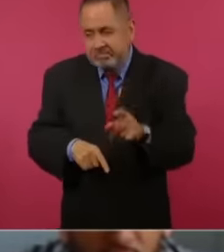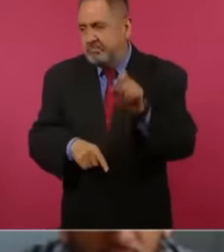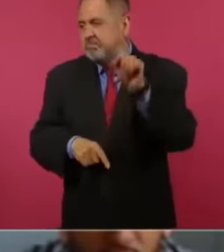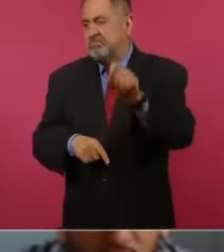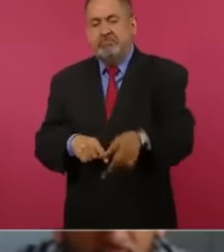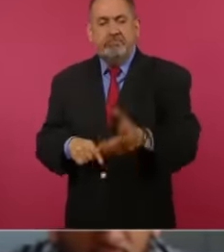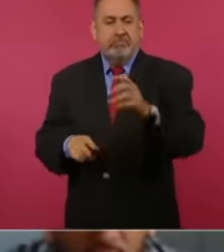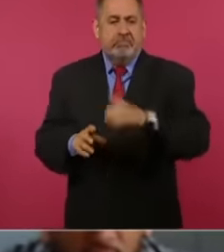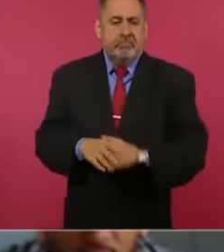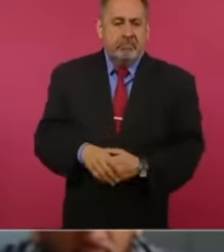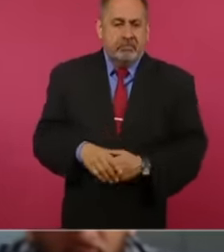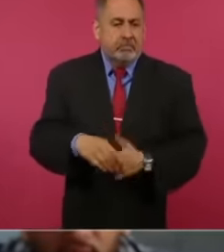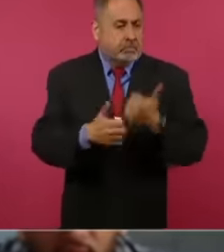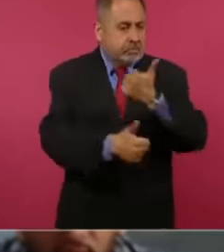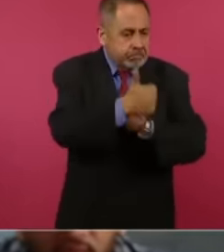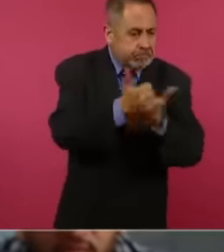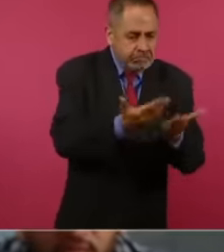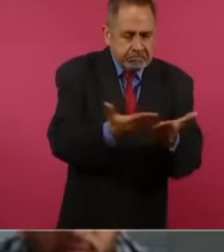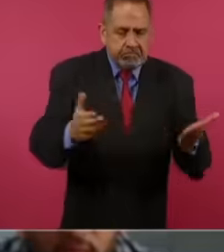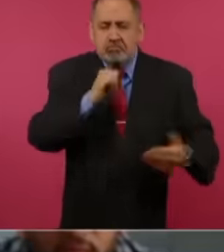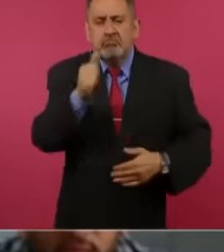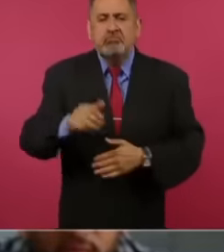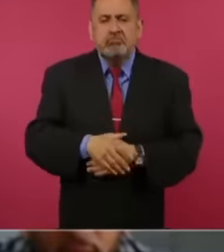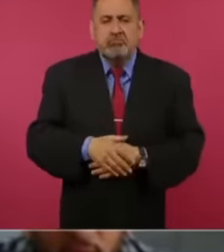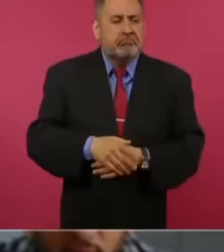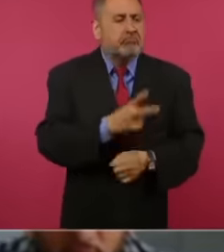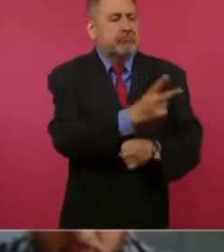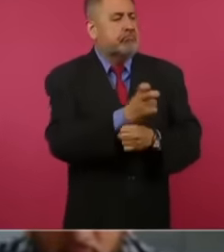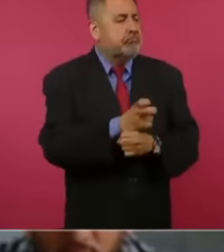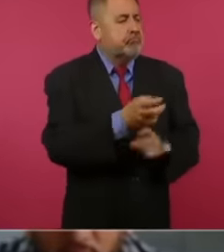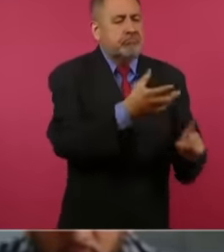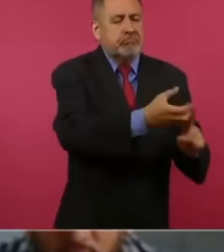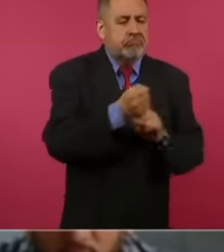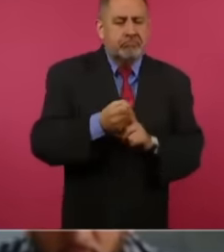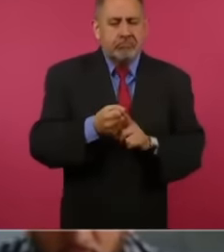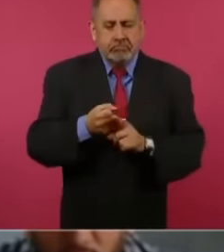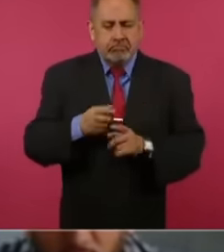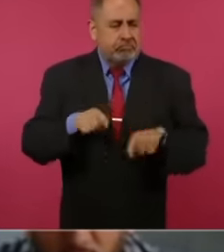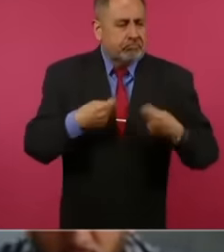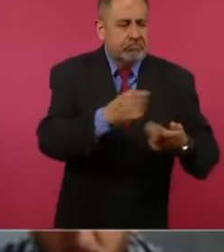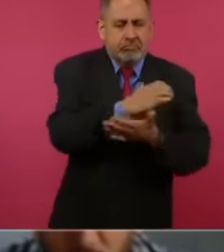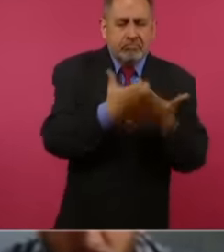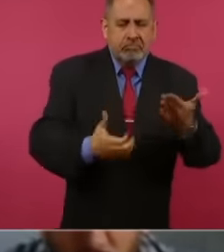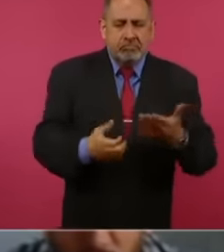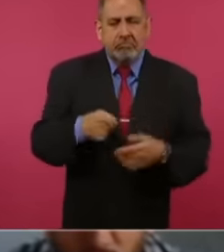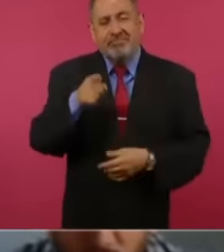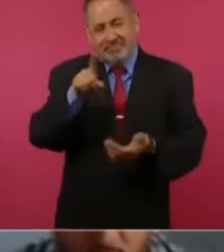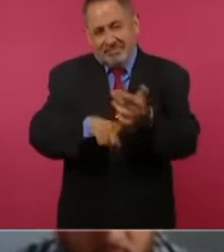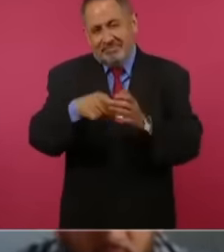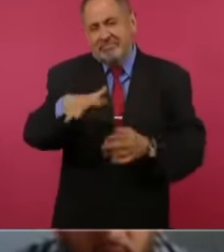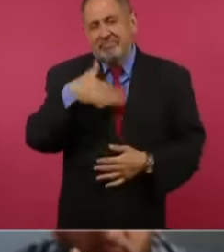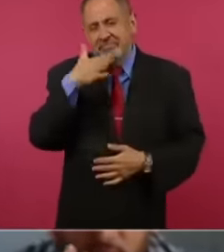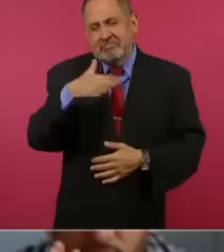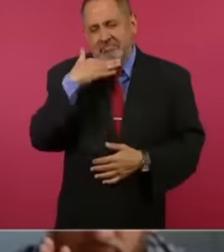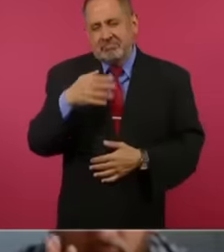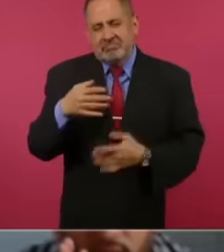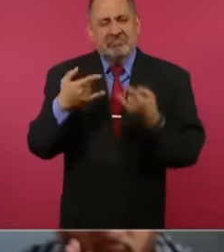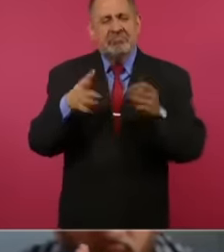bueno, no se licita, se invita. Y eso es una puertita para la corrupción, o